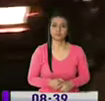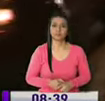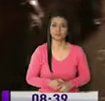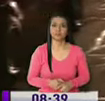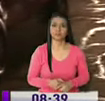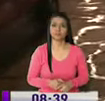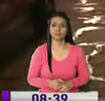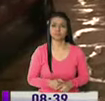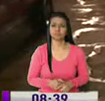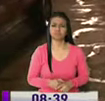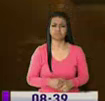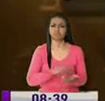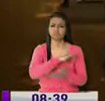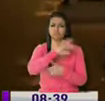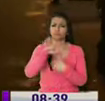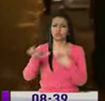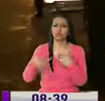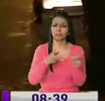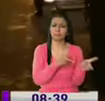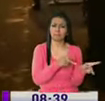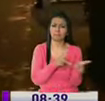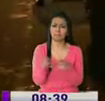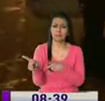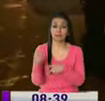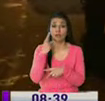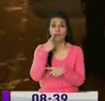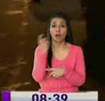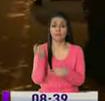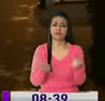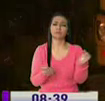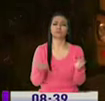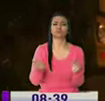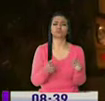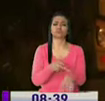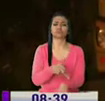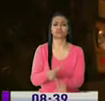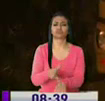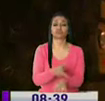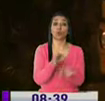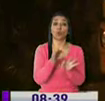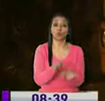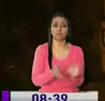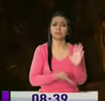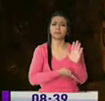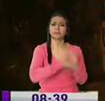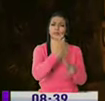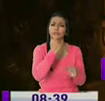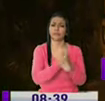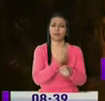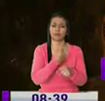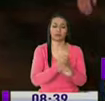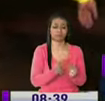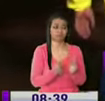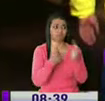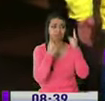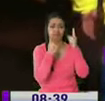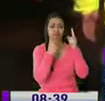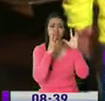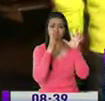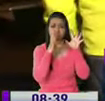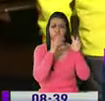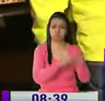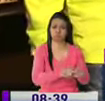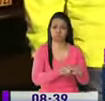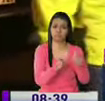Al parecer todo estaba planificado. El dueño de la volqueta fue sorprendido en la madrugada cuando se disponía a salir a trabajar. El hombre fue abordado